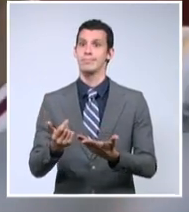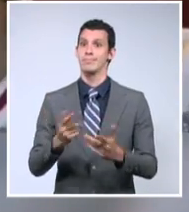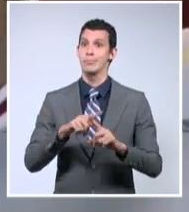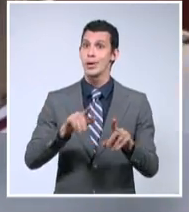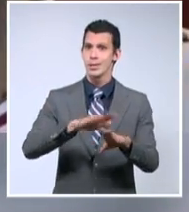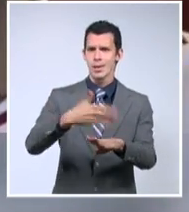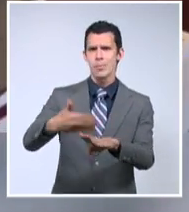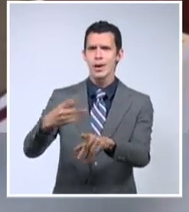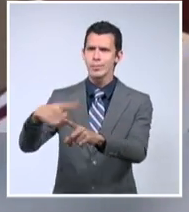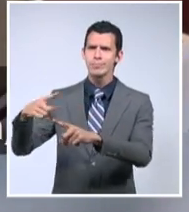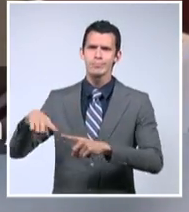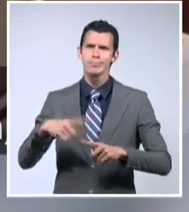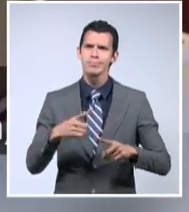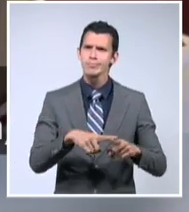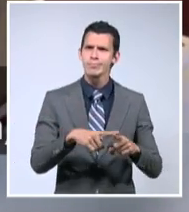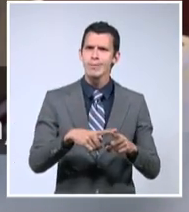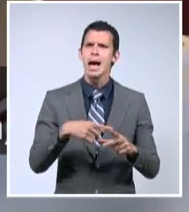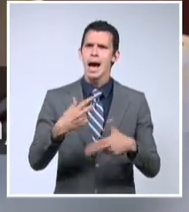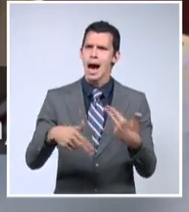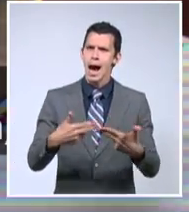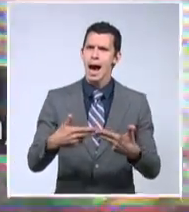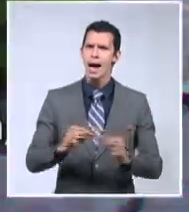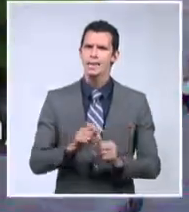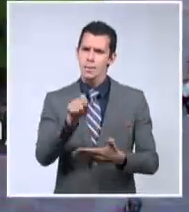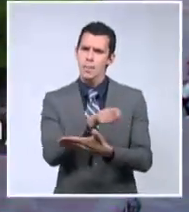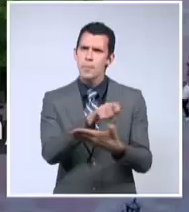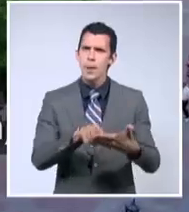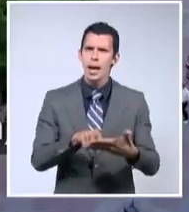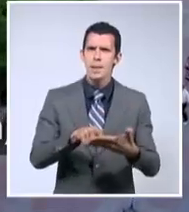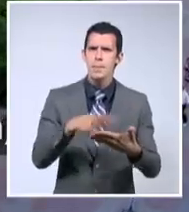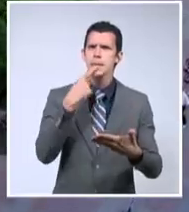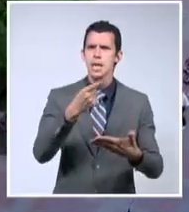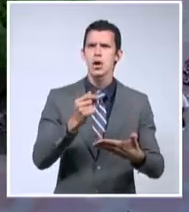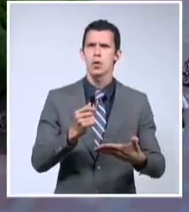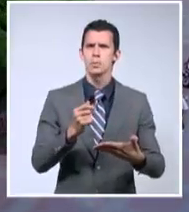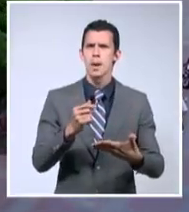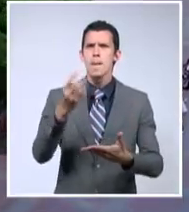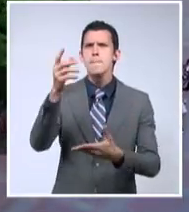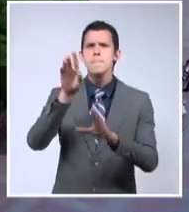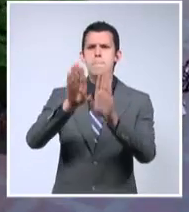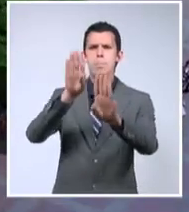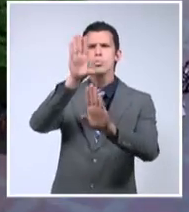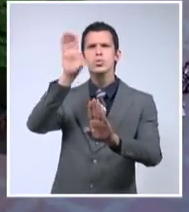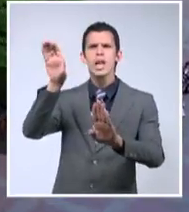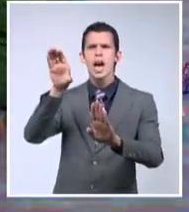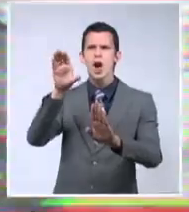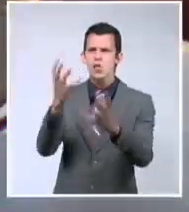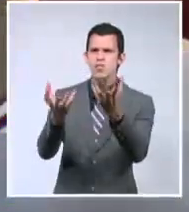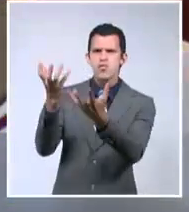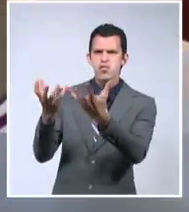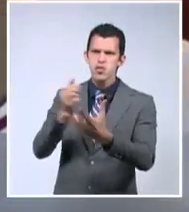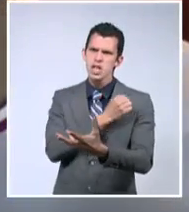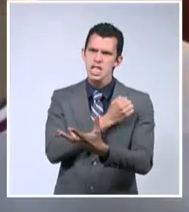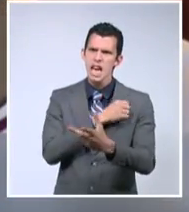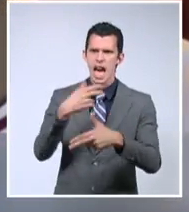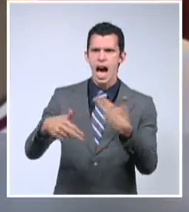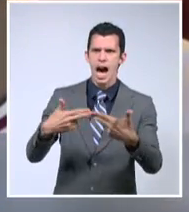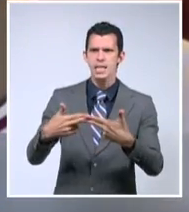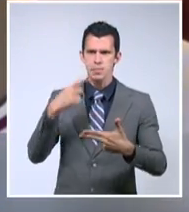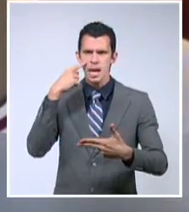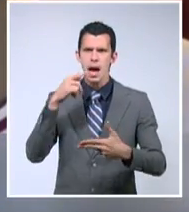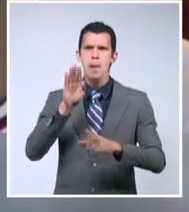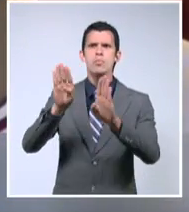Estado, cualquier cosa que sea del Estado. Entonces fue algo del museo que me dijo que era meterle candela en Santiago de Cuba, lo que no recuerdo el nombre, que me mandó las fotos y